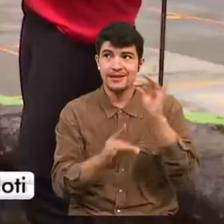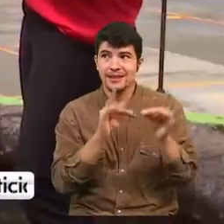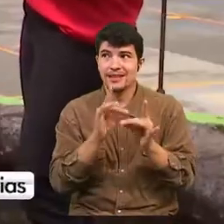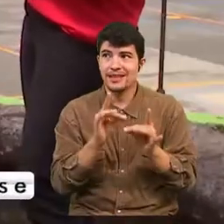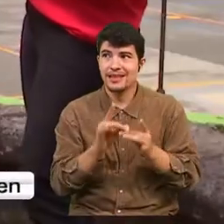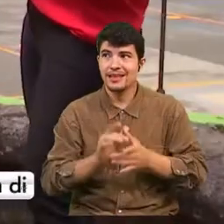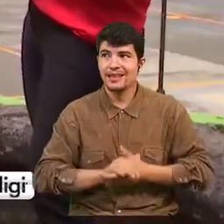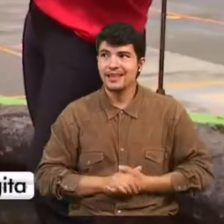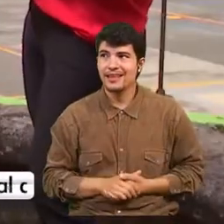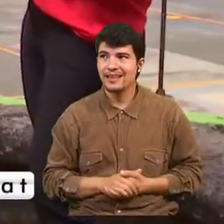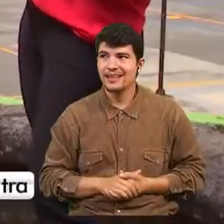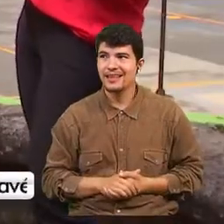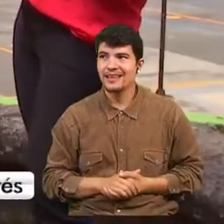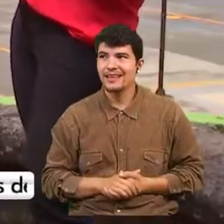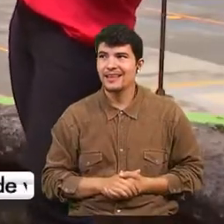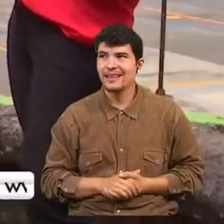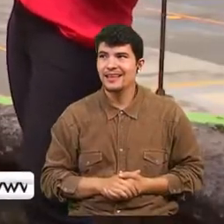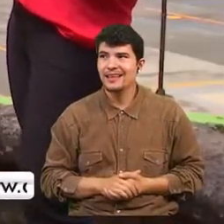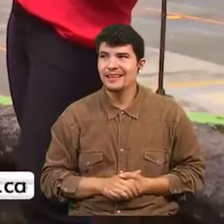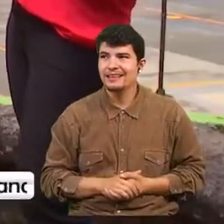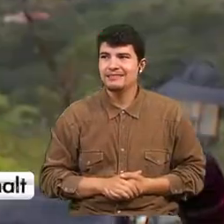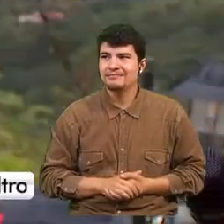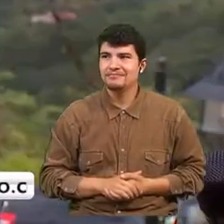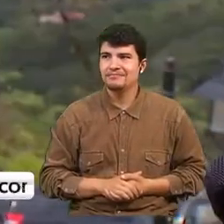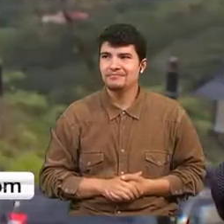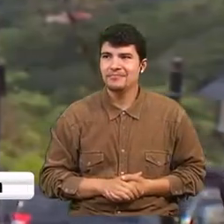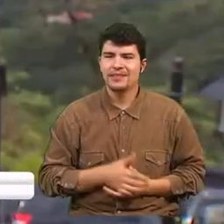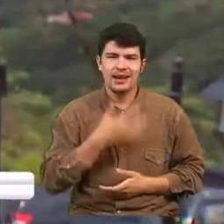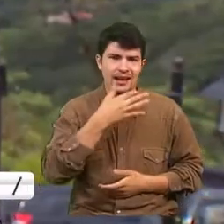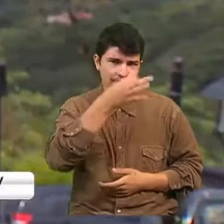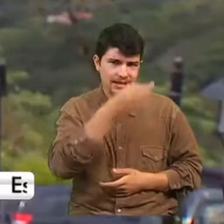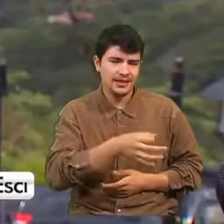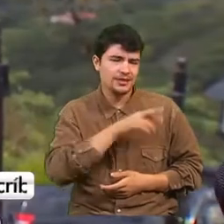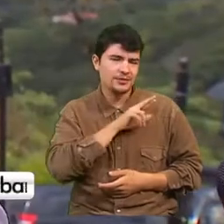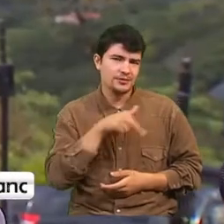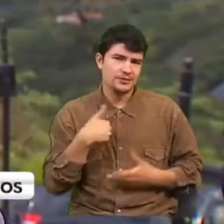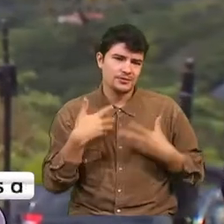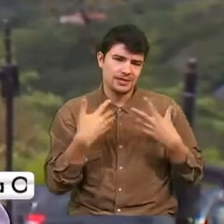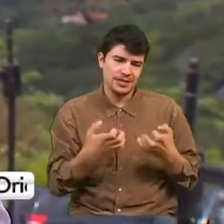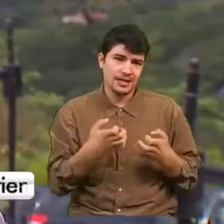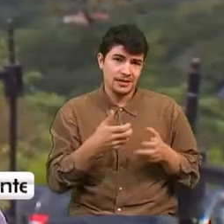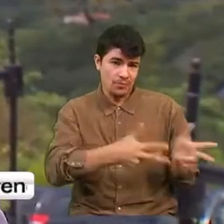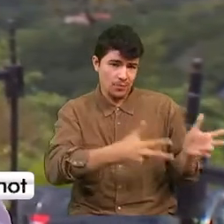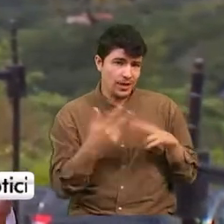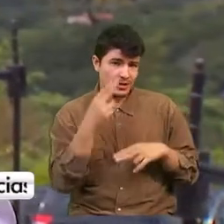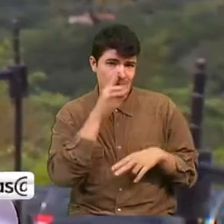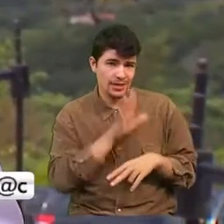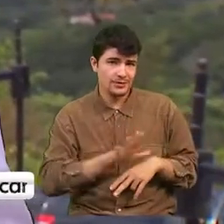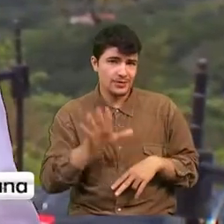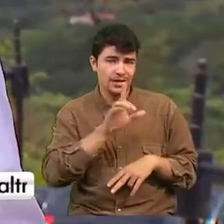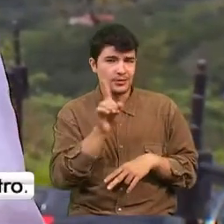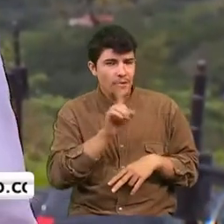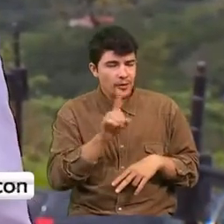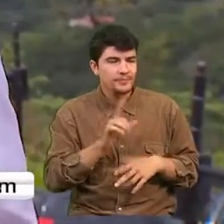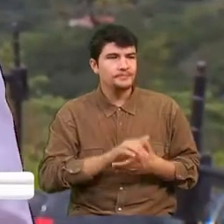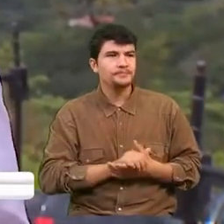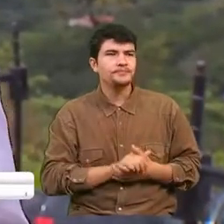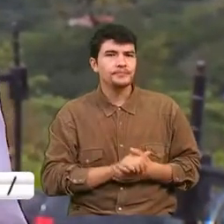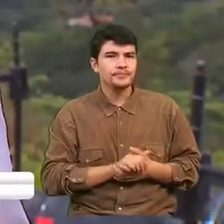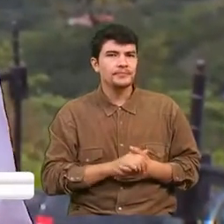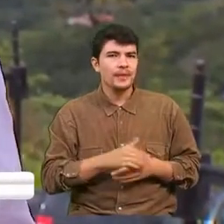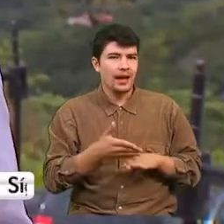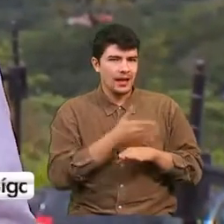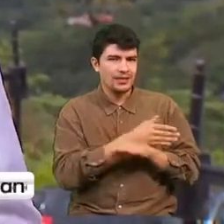señor gobernador. Bueno, la verdad es que nosotros queremos que no solamente en Puente Nacional, miren lo que les hablábamos del